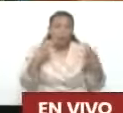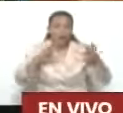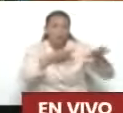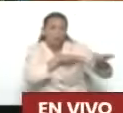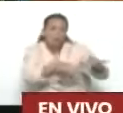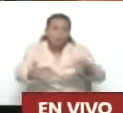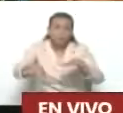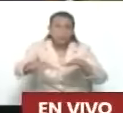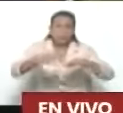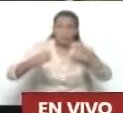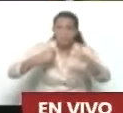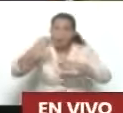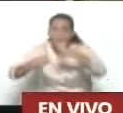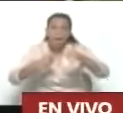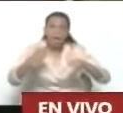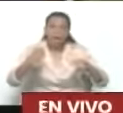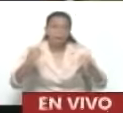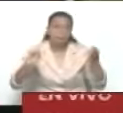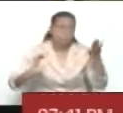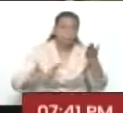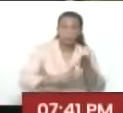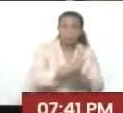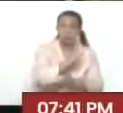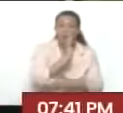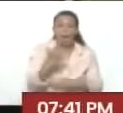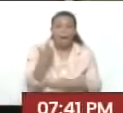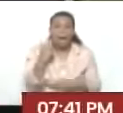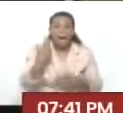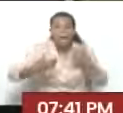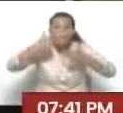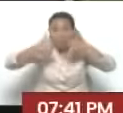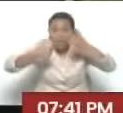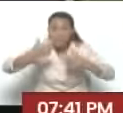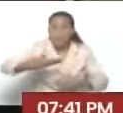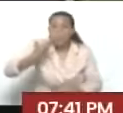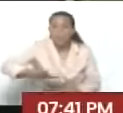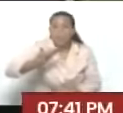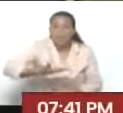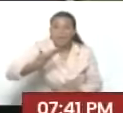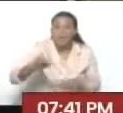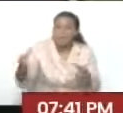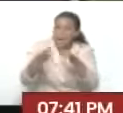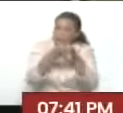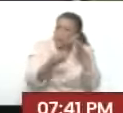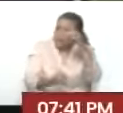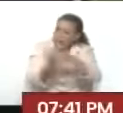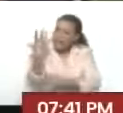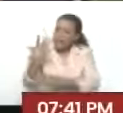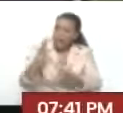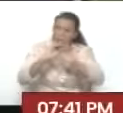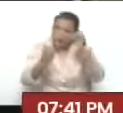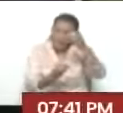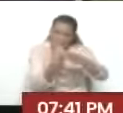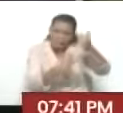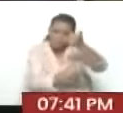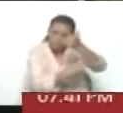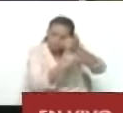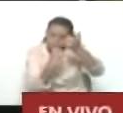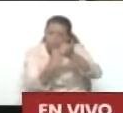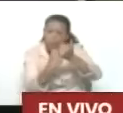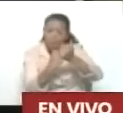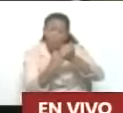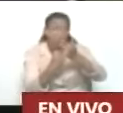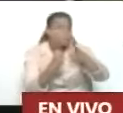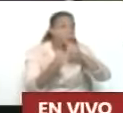el movimiento corre el riesgo de desaparecer. Ahí el partido es importante que ayude generando la estructura. Pero un partido sin